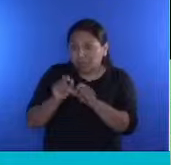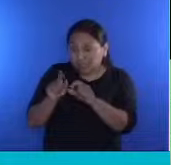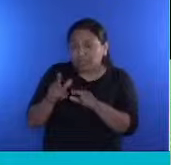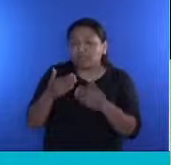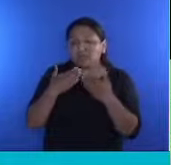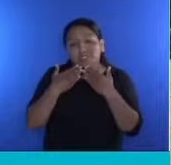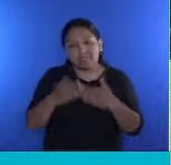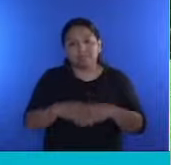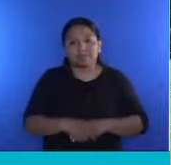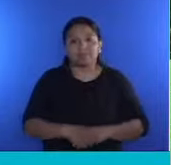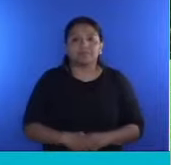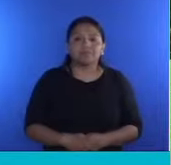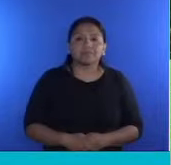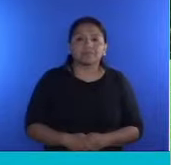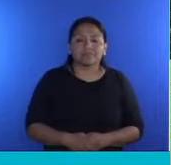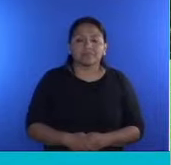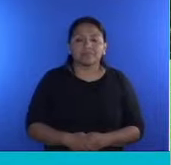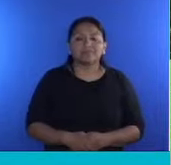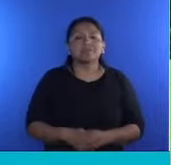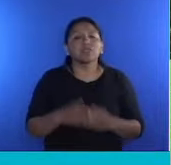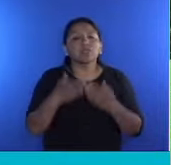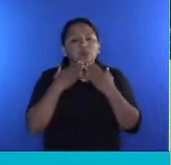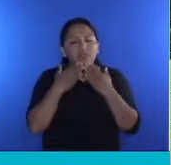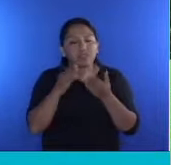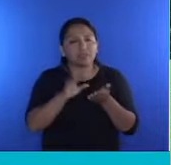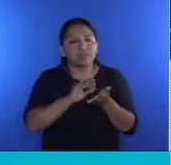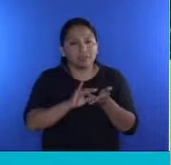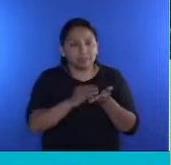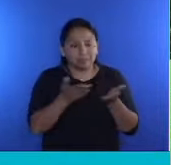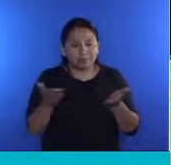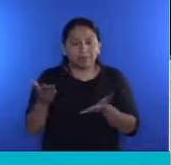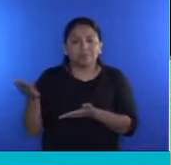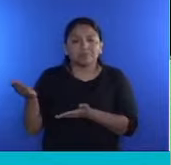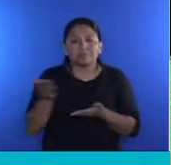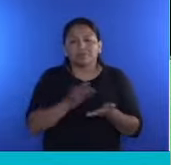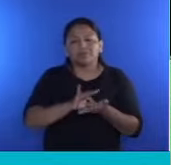Muchas gracias, señor diputado. Tiene la palabra el diputado Gustavo Cuervo.